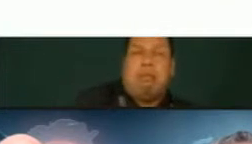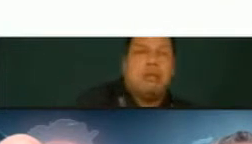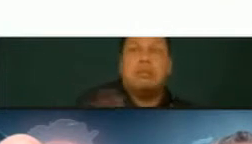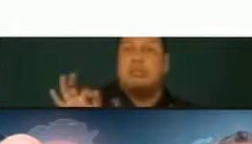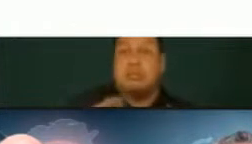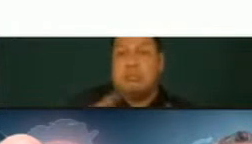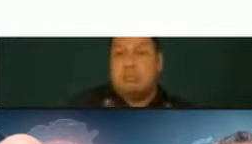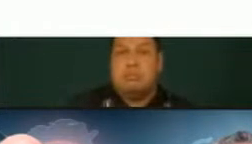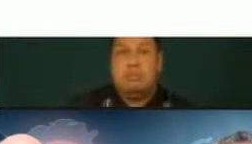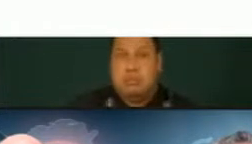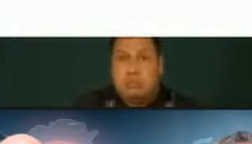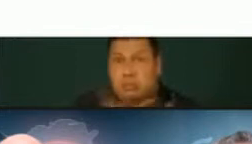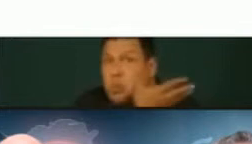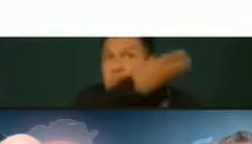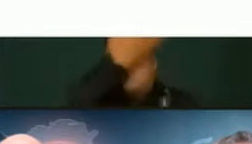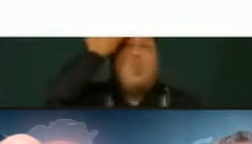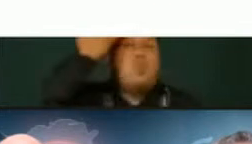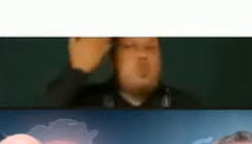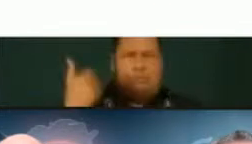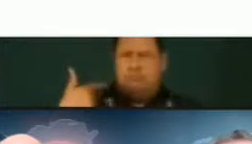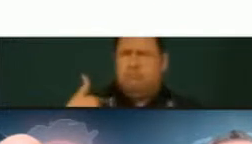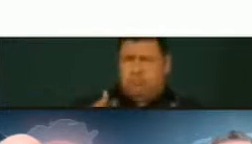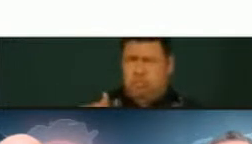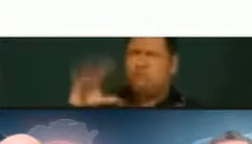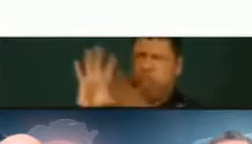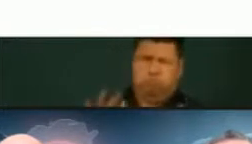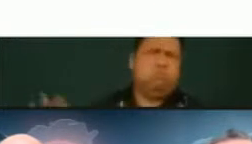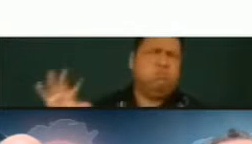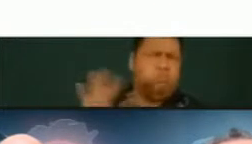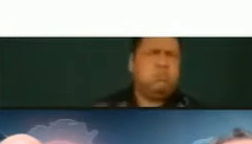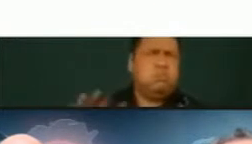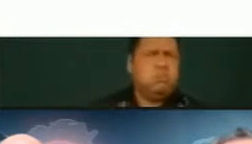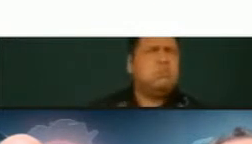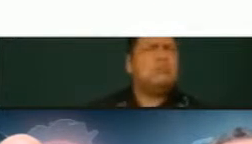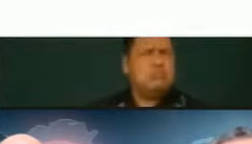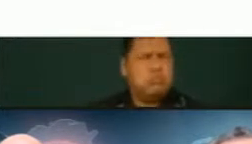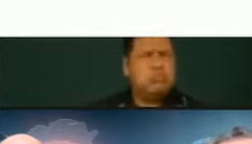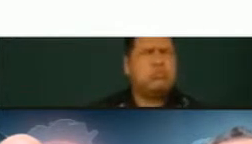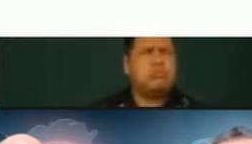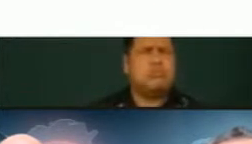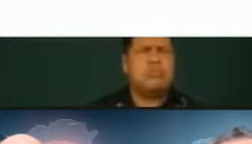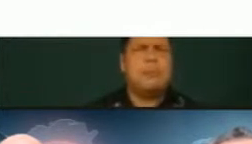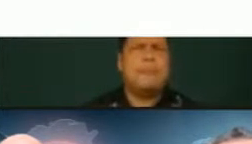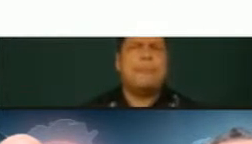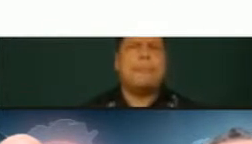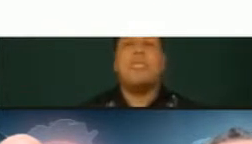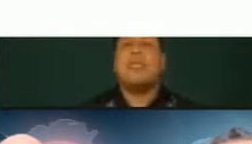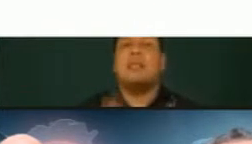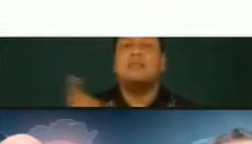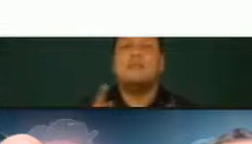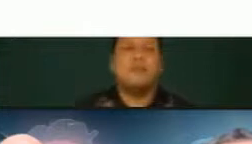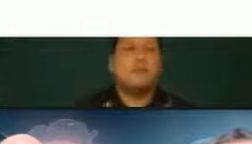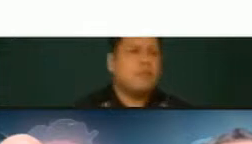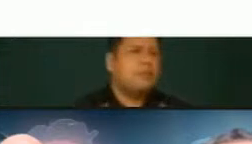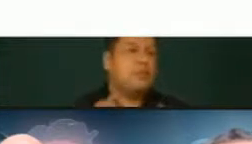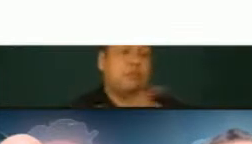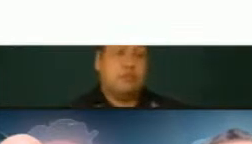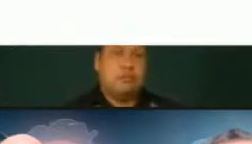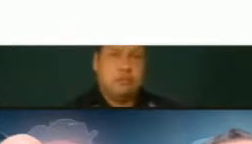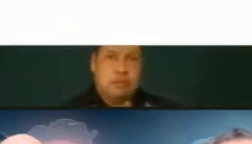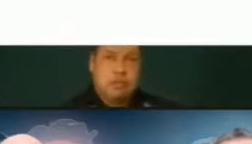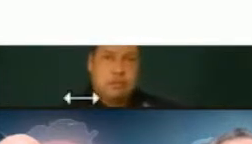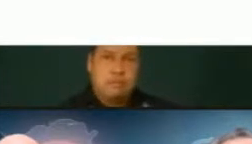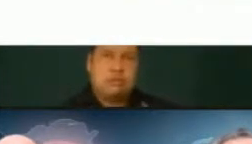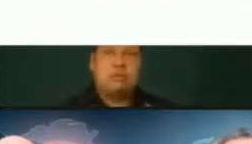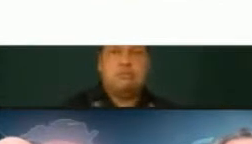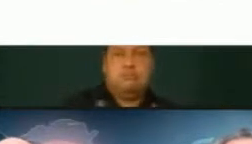países. Si México cambia, es por ustedes. Tenemos que dejar